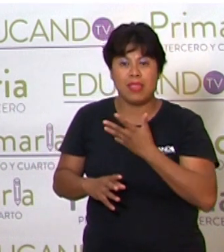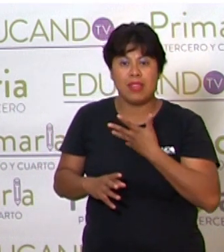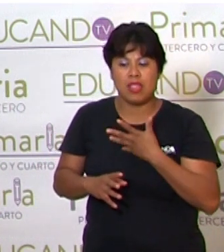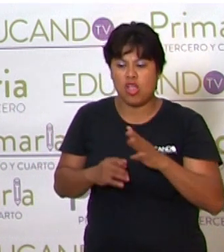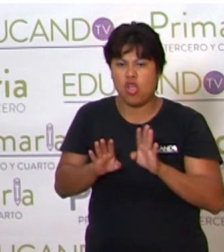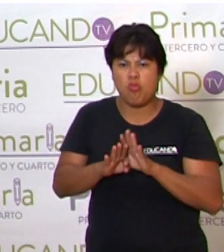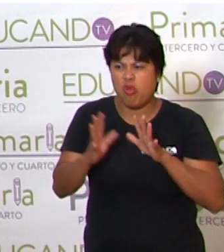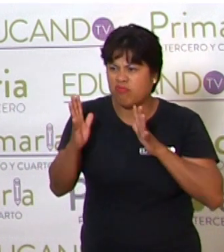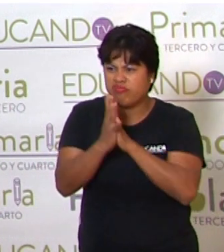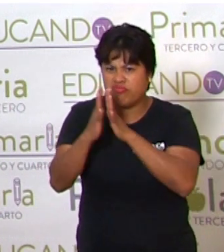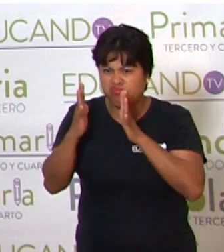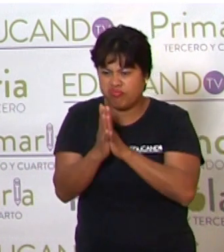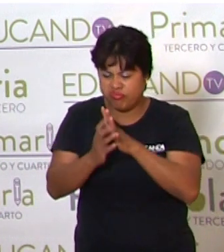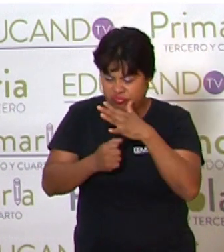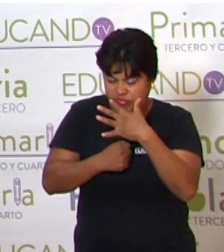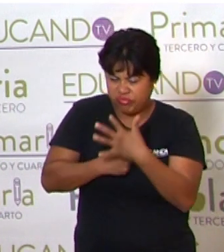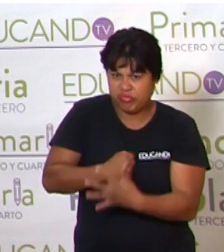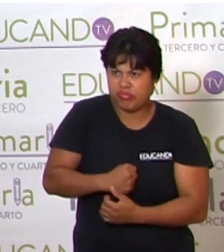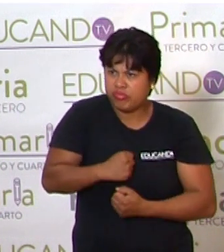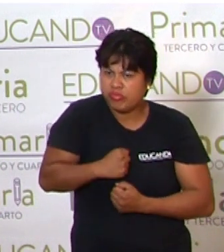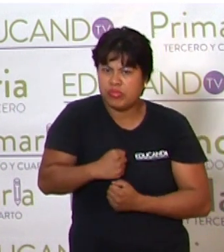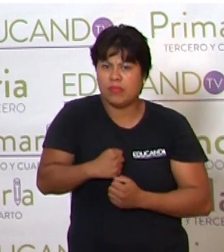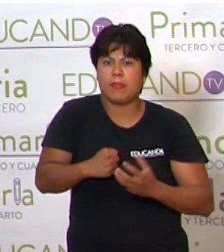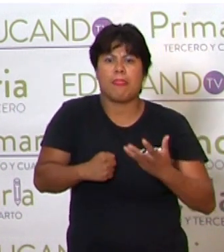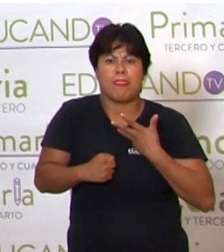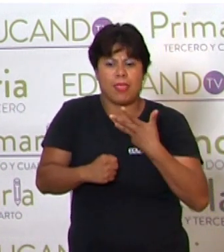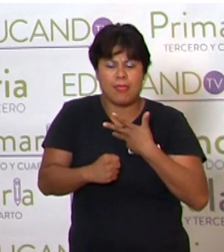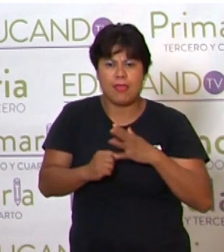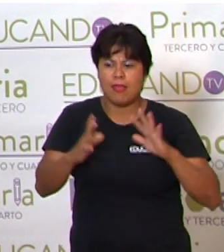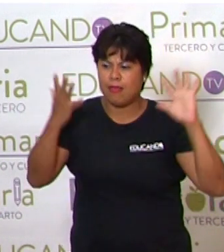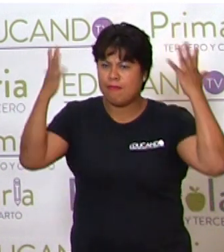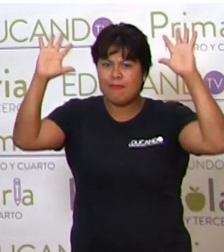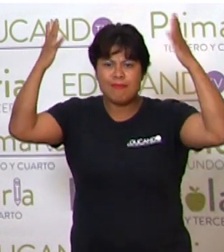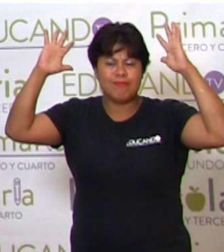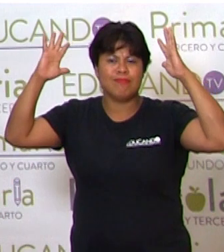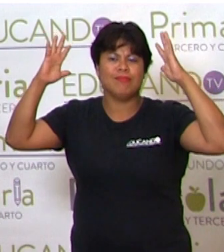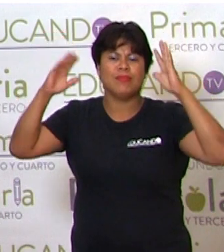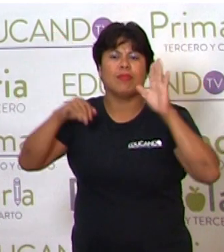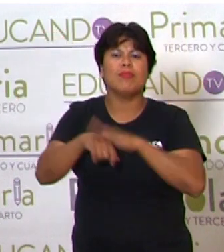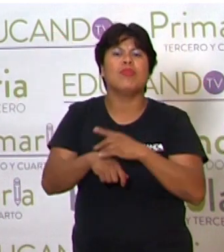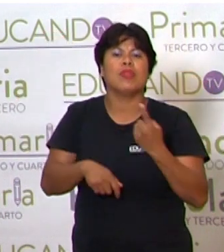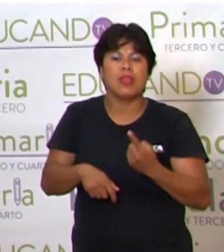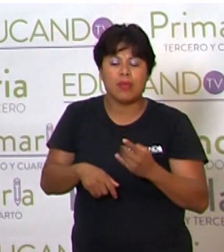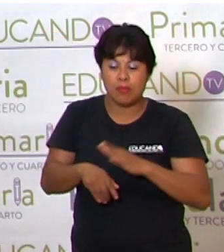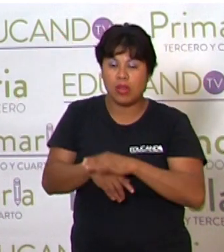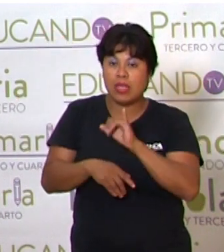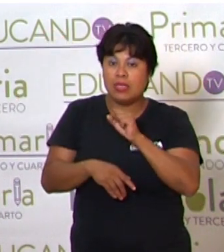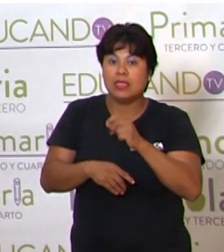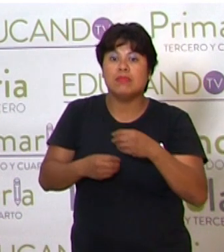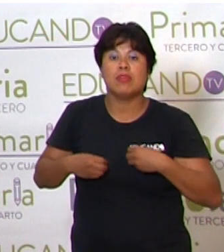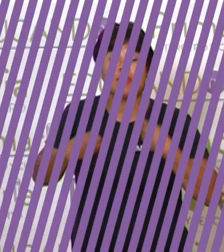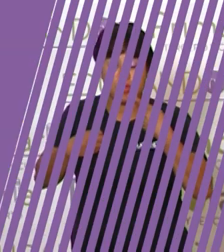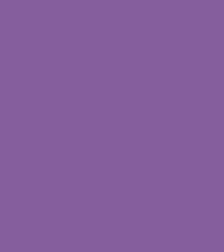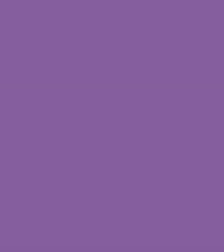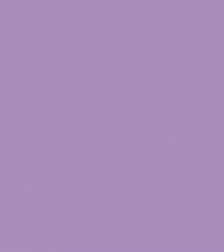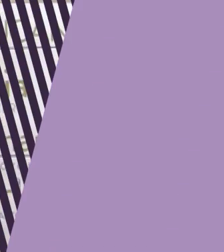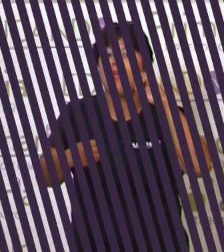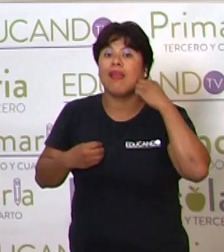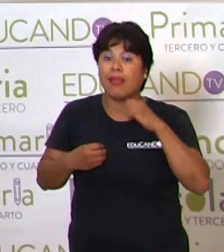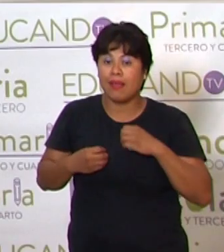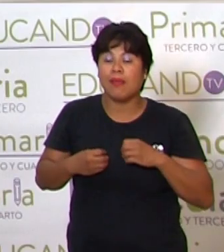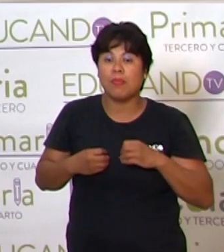trae como un escudo, tienen las manos levantadas. ¿Por qué? Porque Isis Rodríguez vivió en